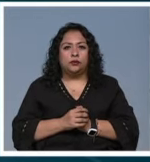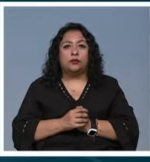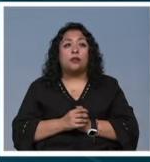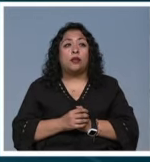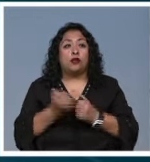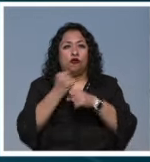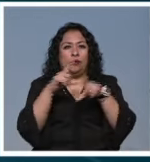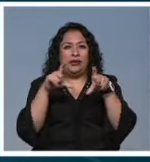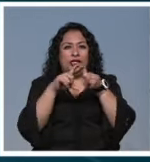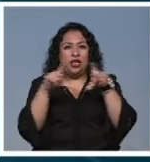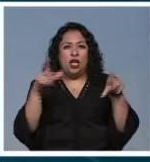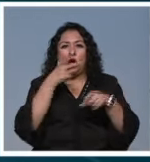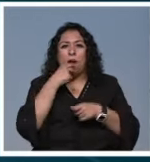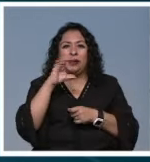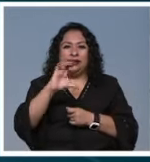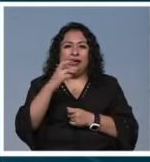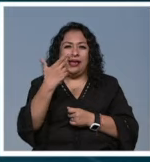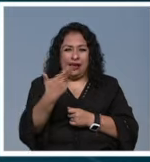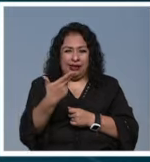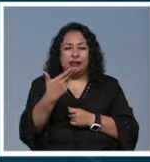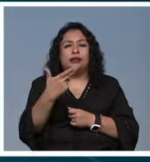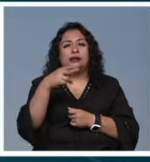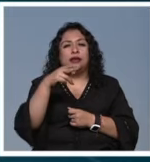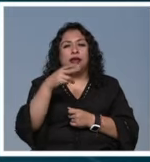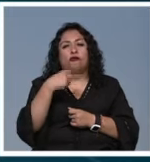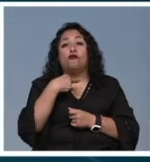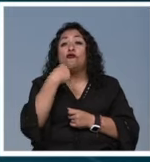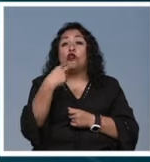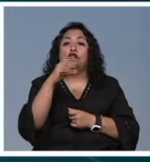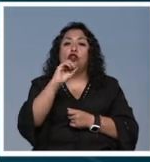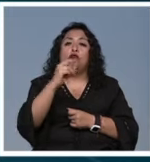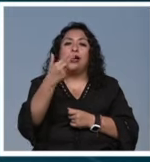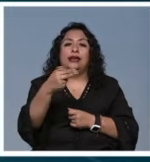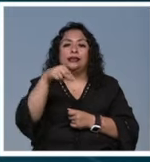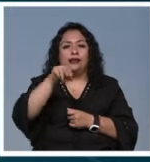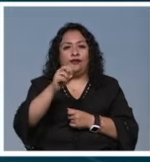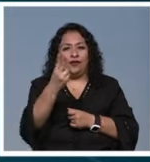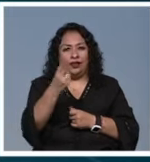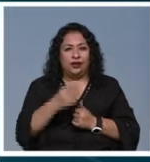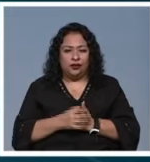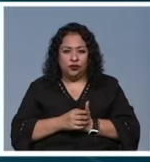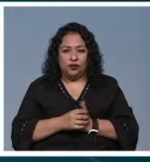Con información y texto de César H. Meléndez, Óscar Helguera, Noticias 22.